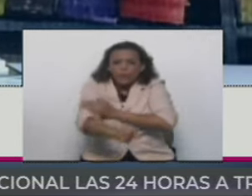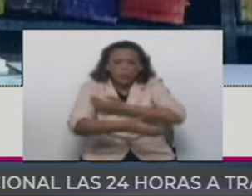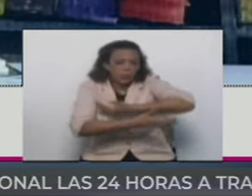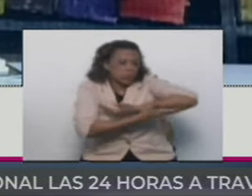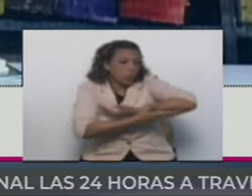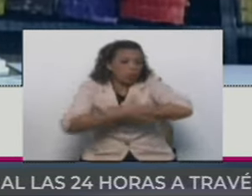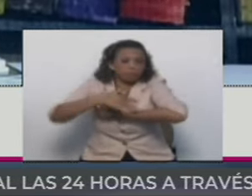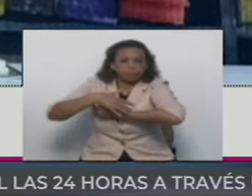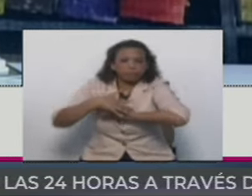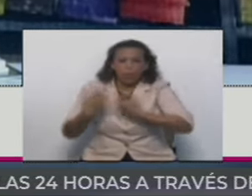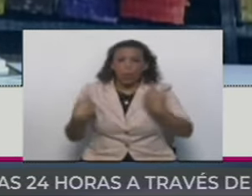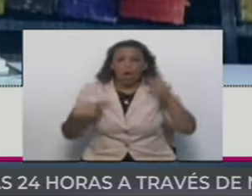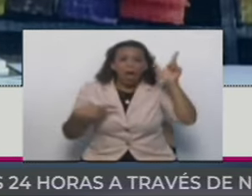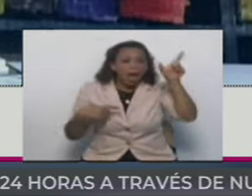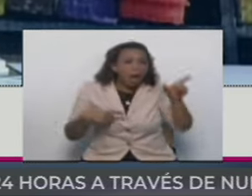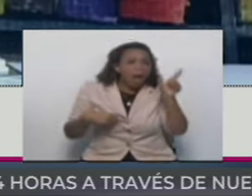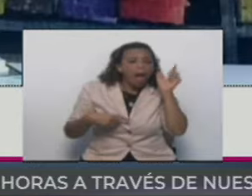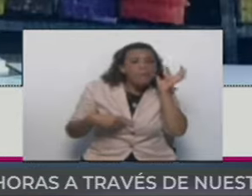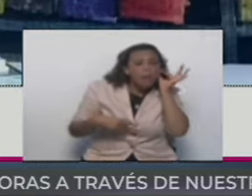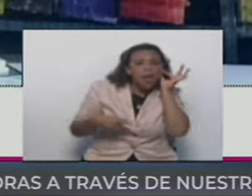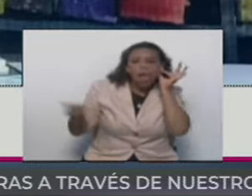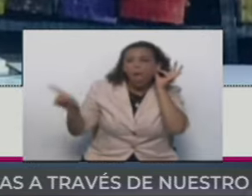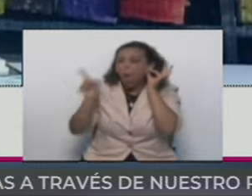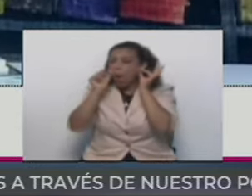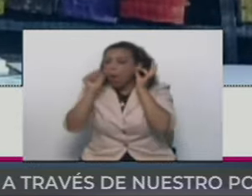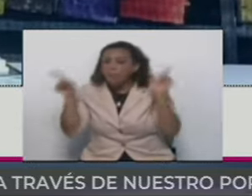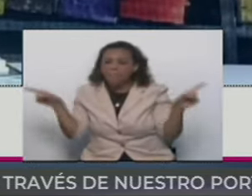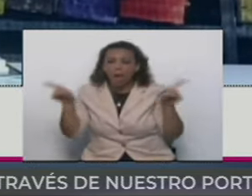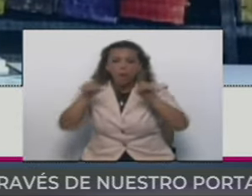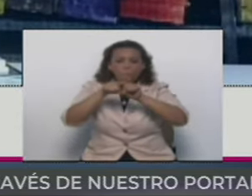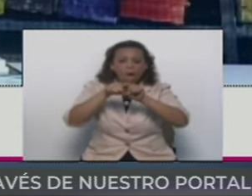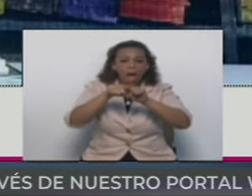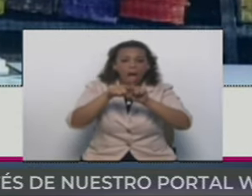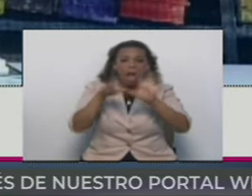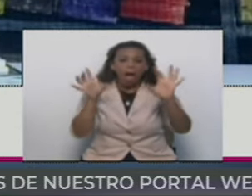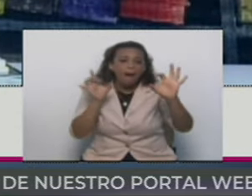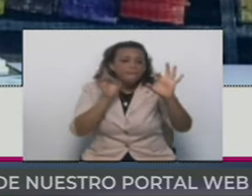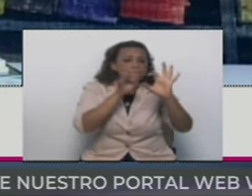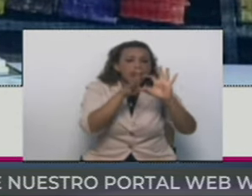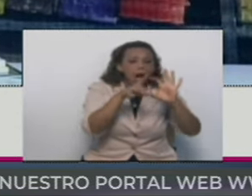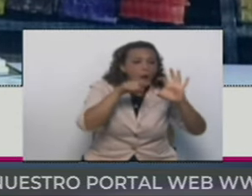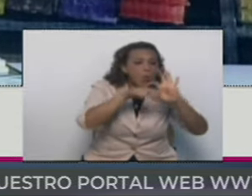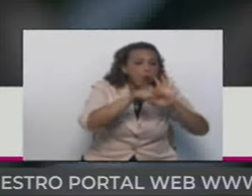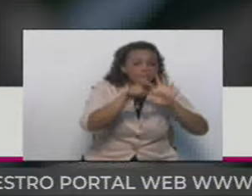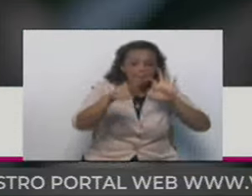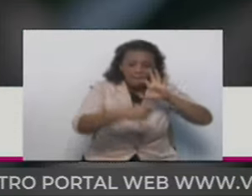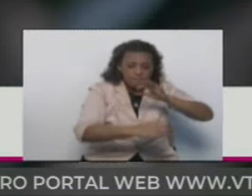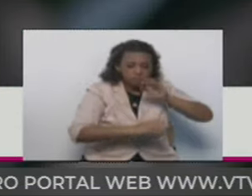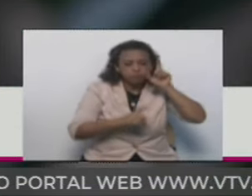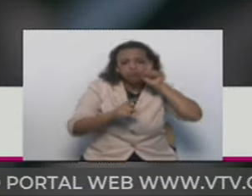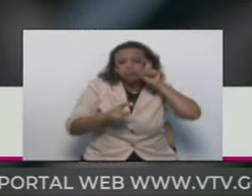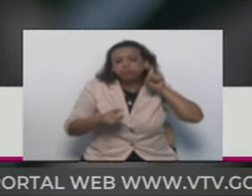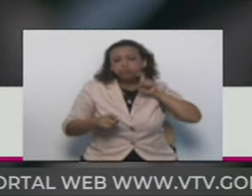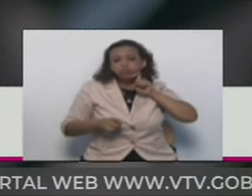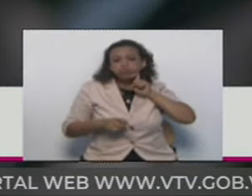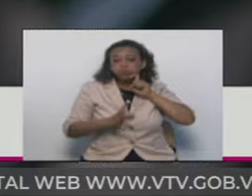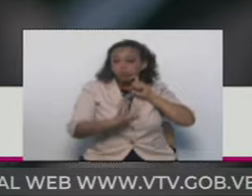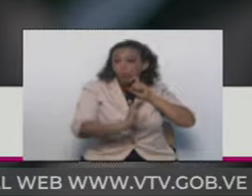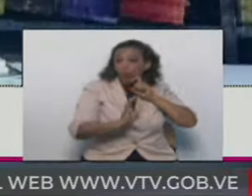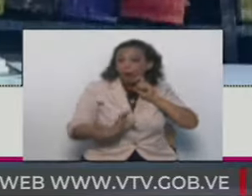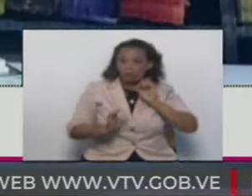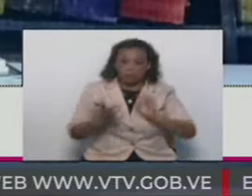procrea, la mujer lo pare. Nosotros no parimos, los hombres. Imagínate nosotros con tremenda